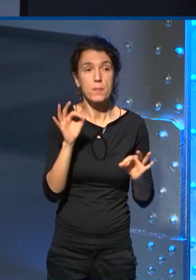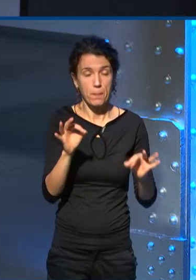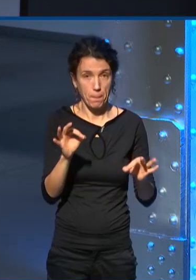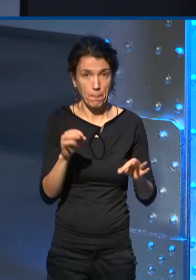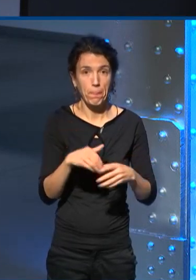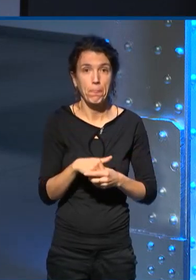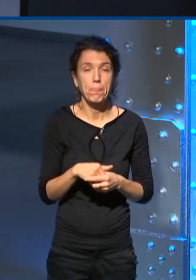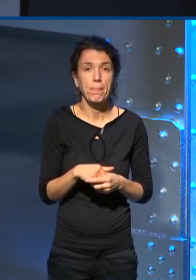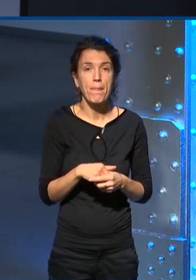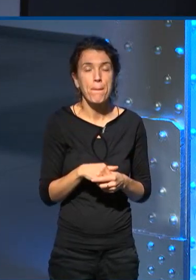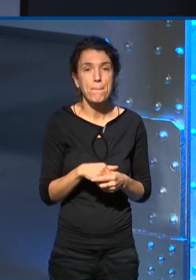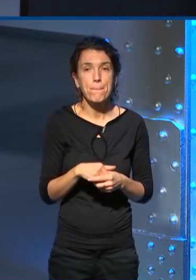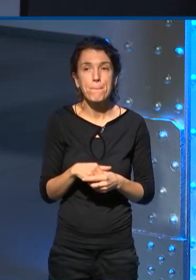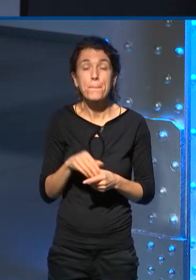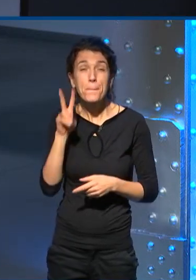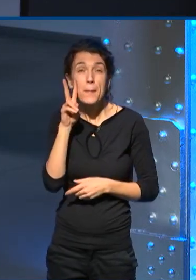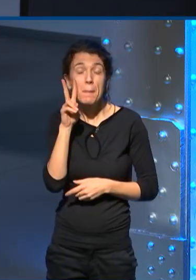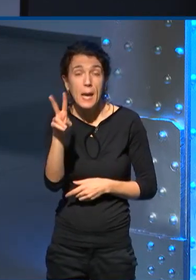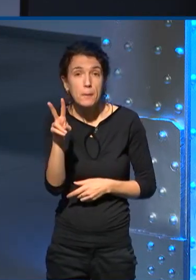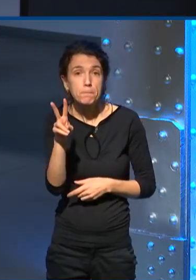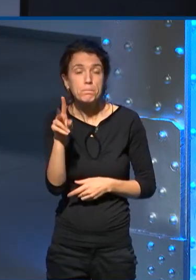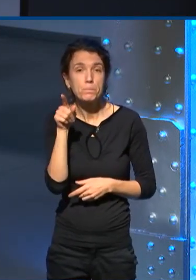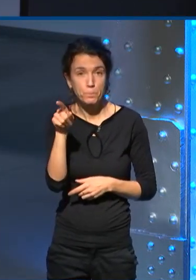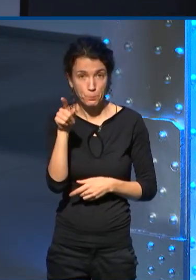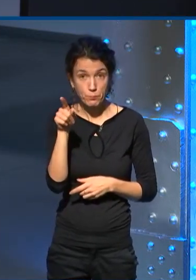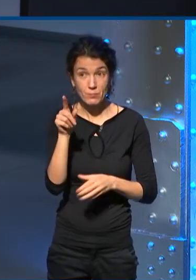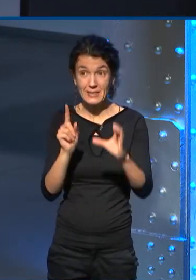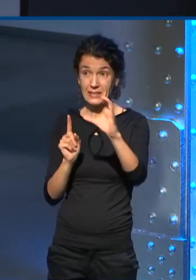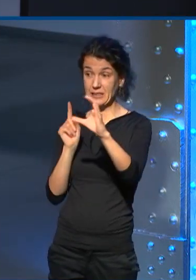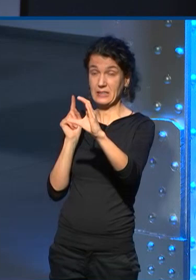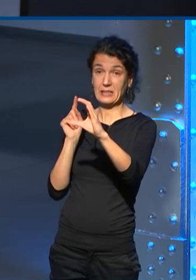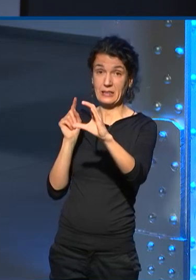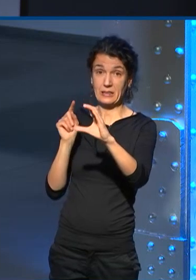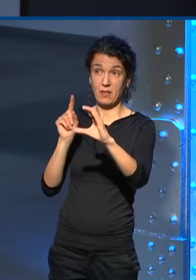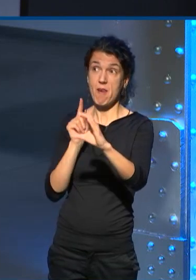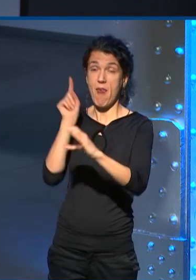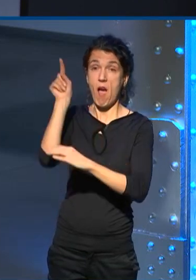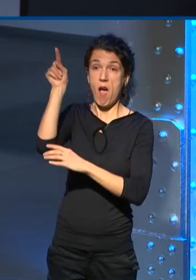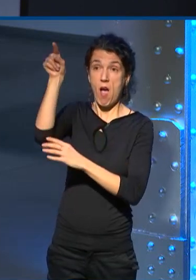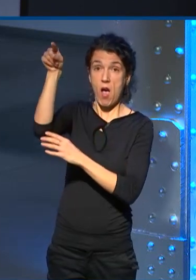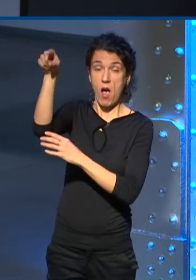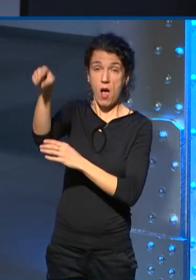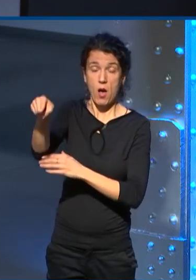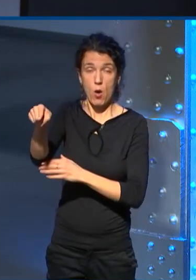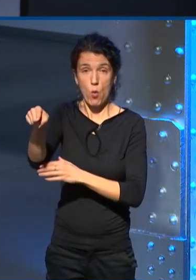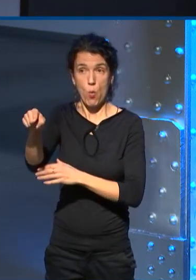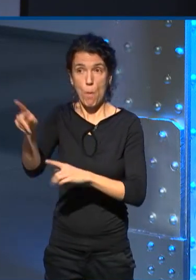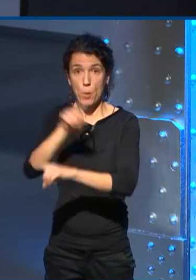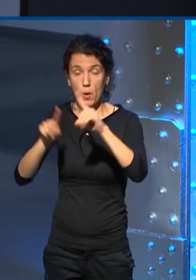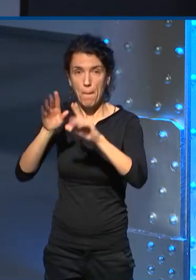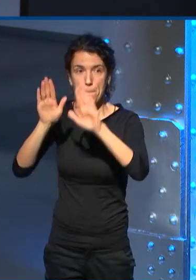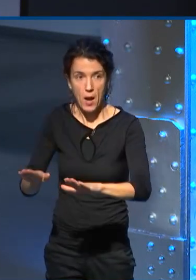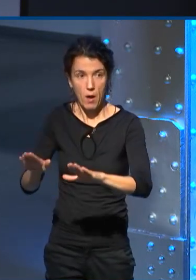varados, ¿no? Entonces fíjense lo que pasa en una de estas naves cuando de repente tienen un problema y se